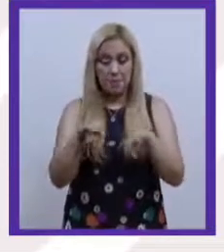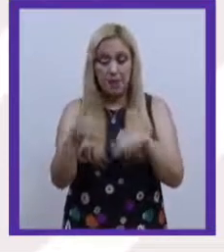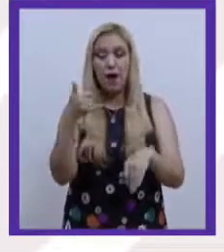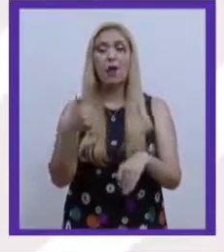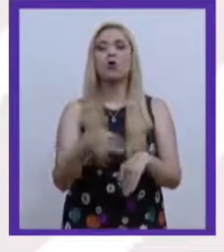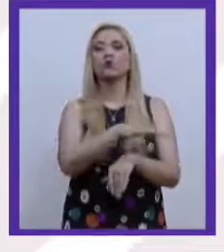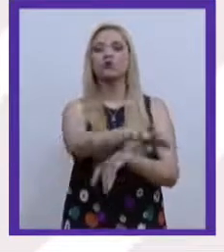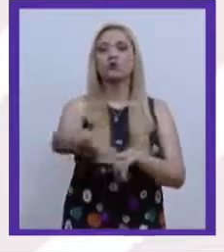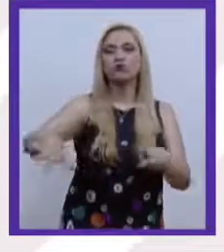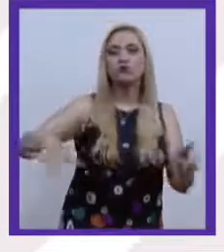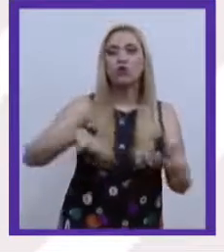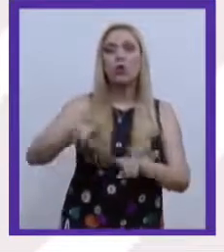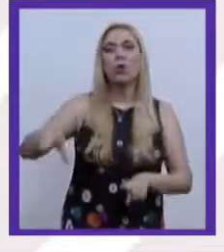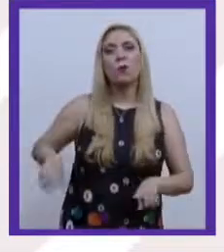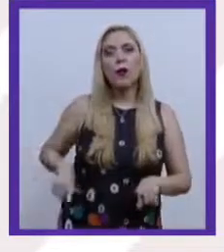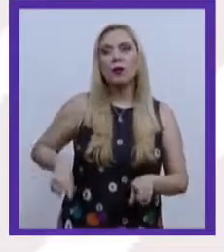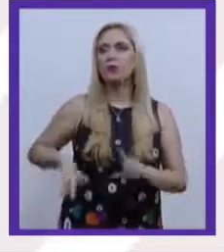país.